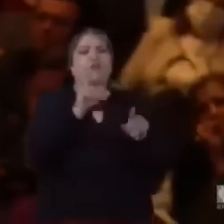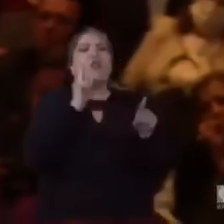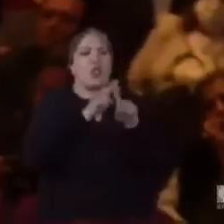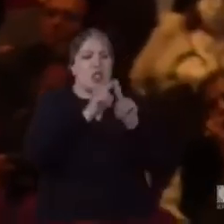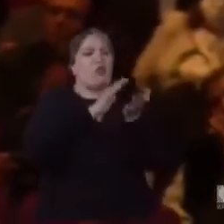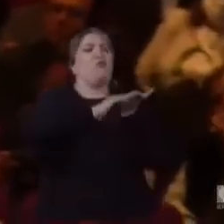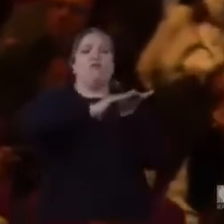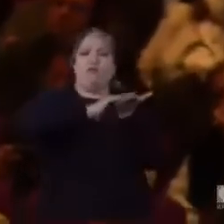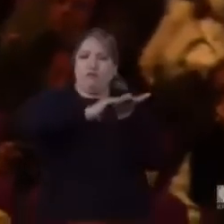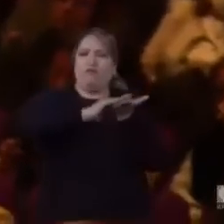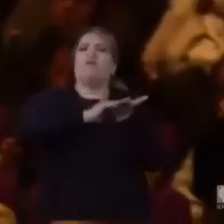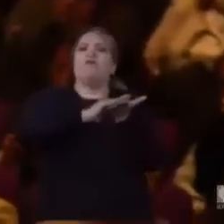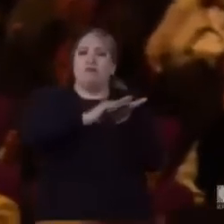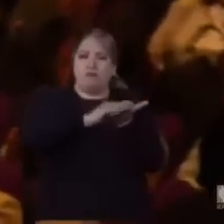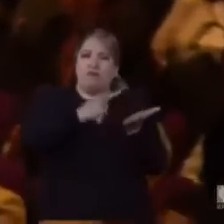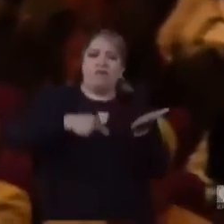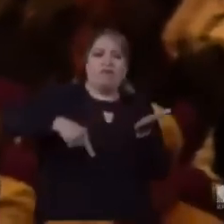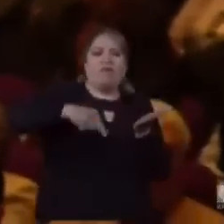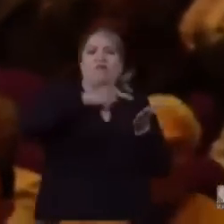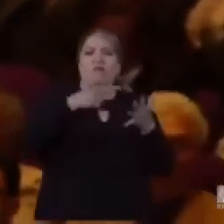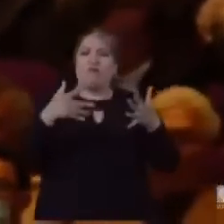reparación integral.